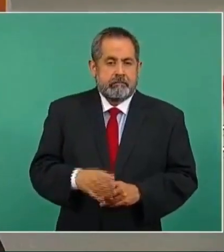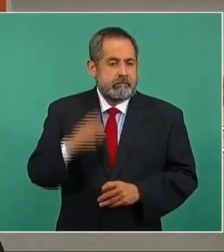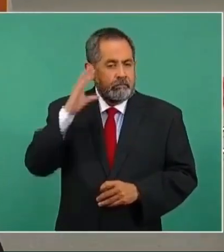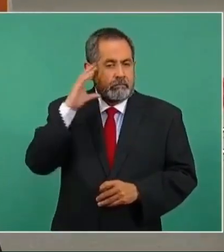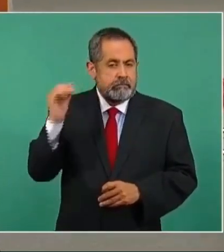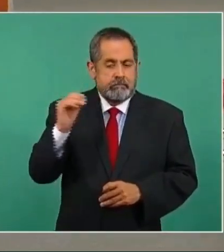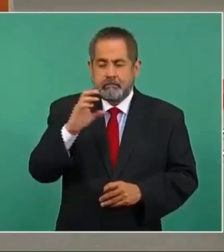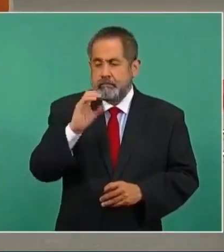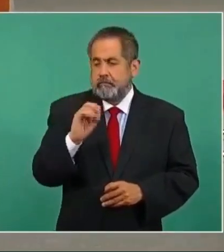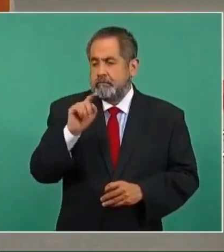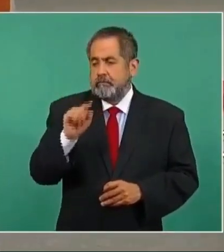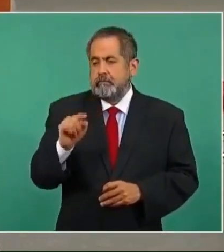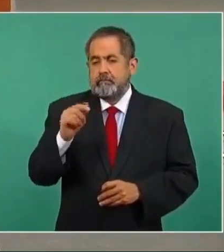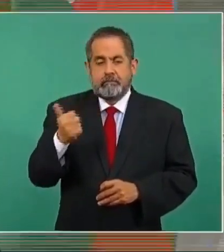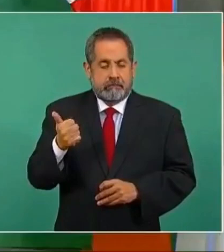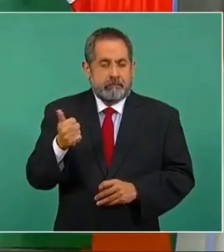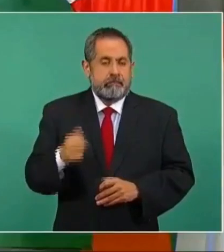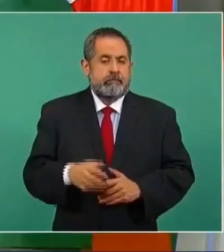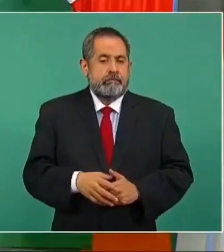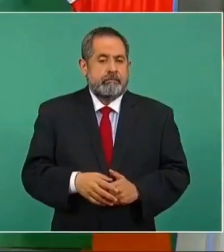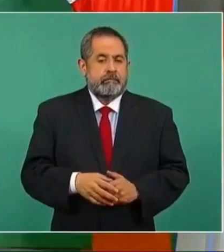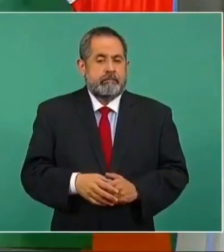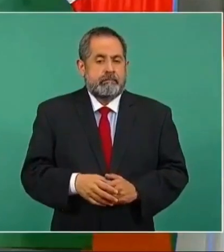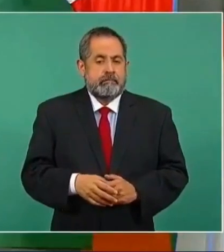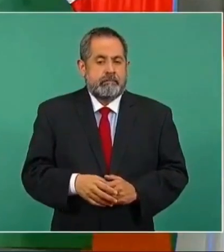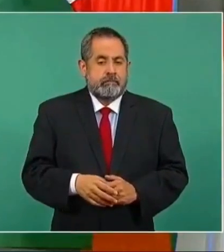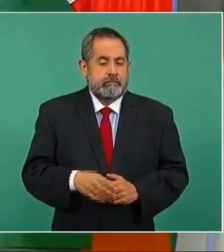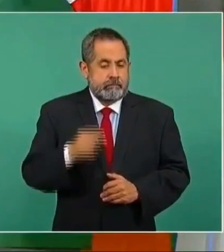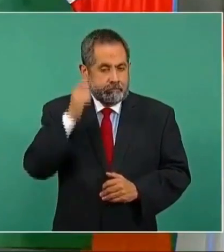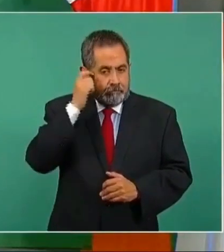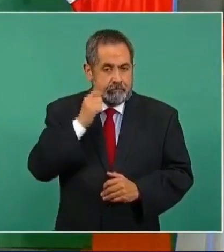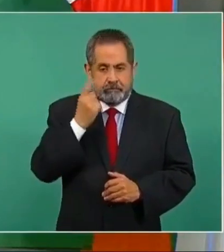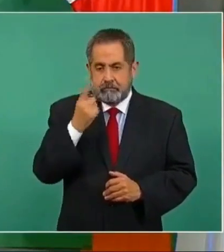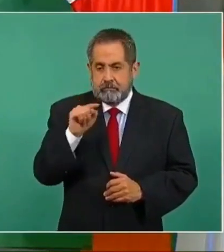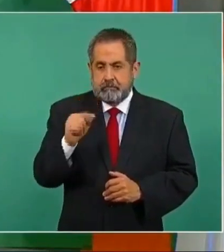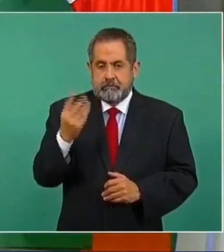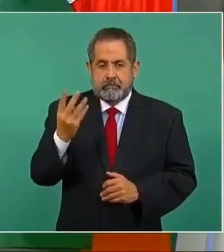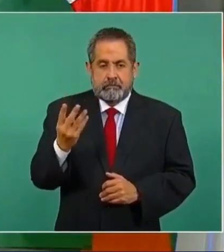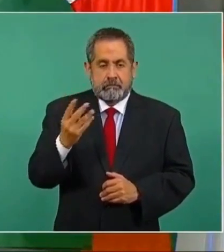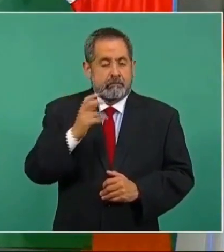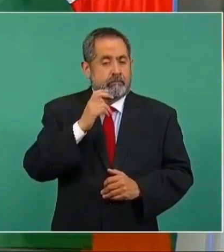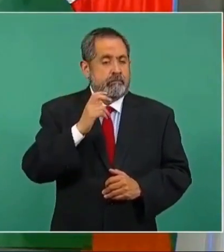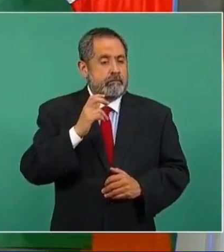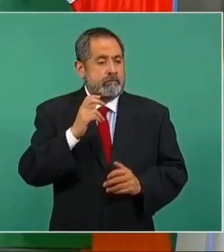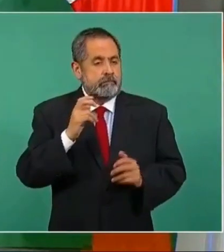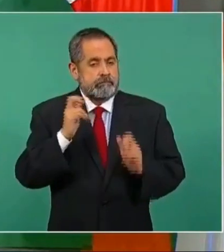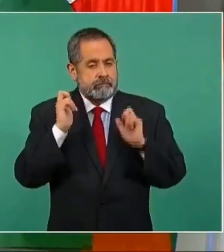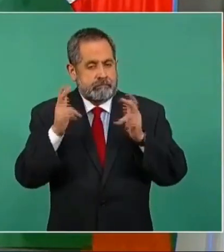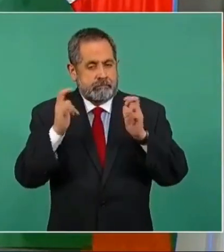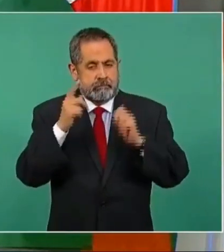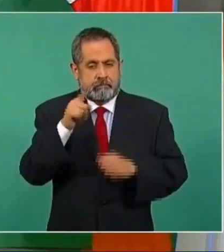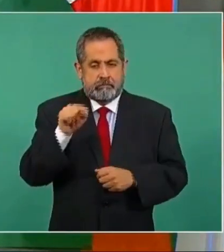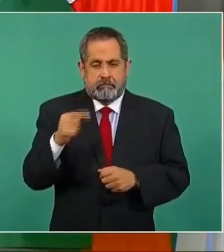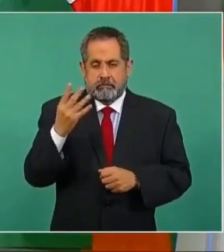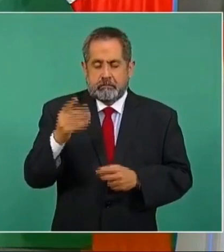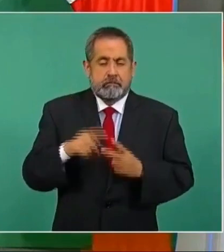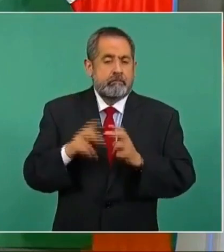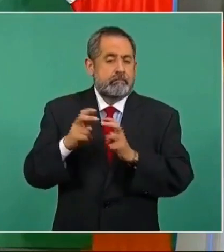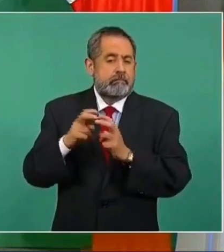Colima 0.6, Guerrero 1.4, Chiapas 1.4,